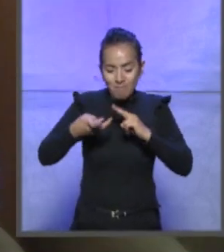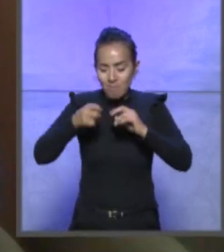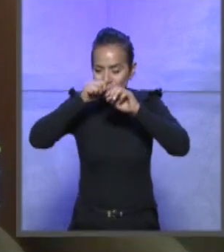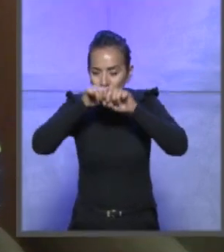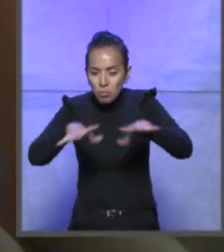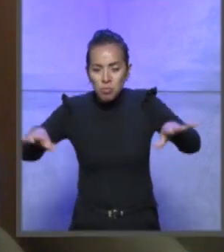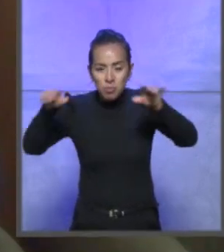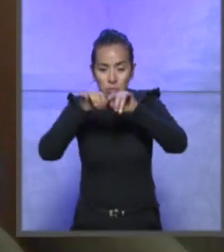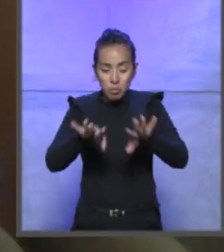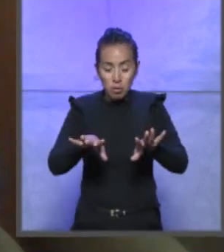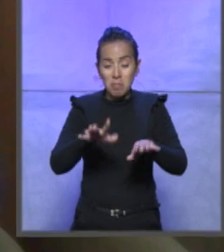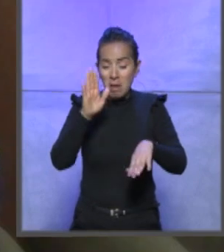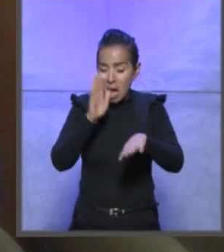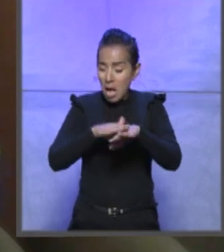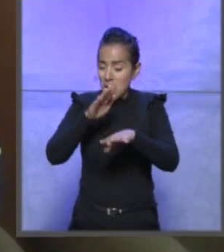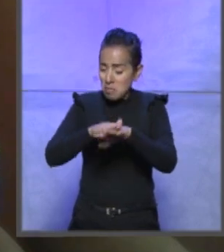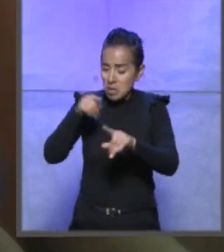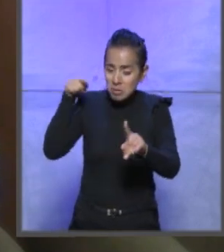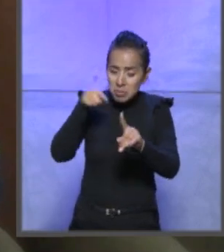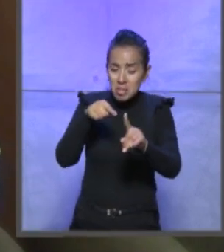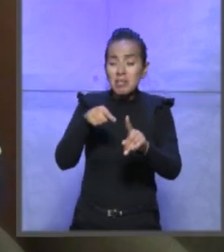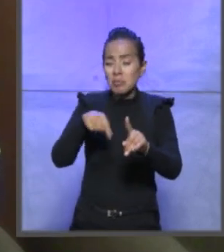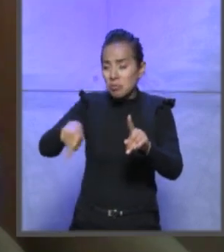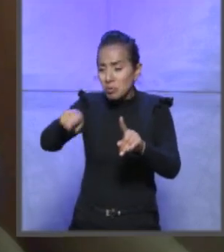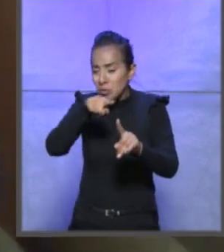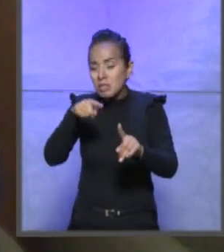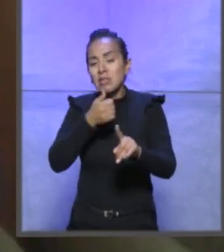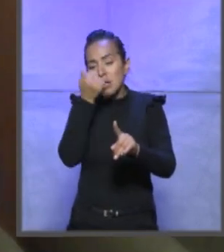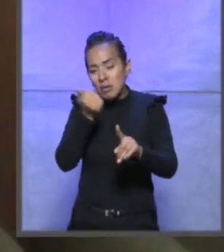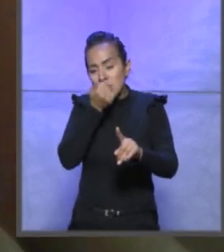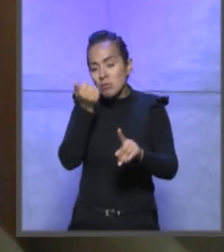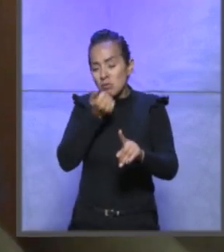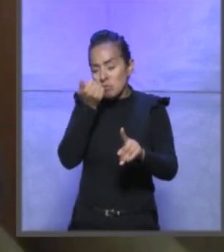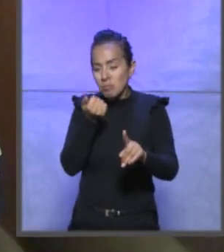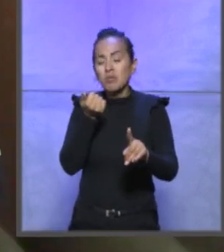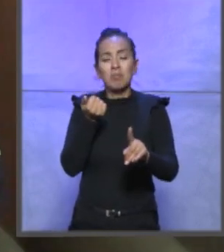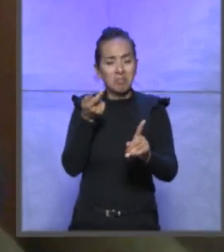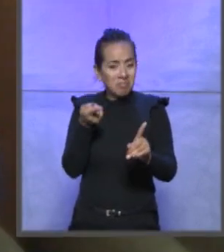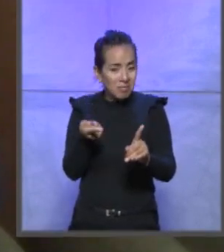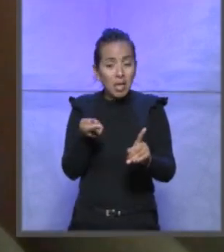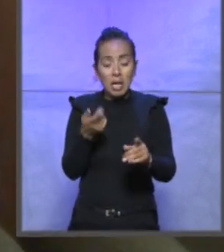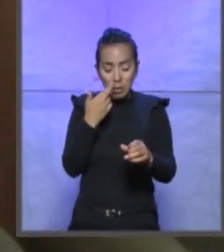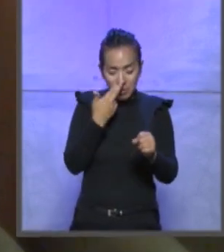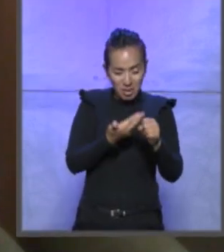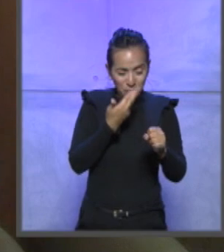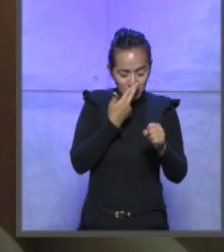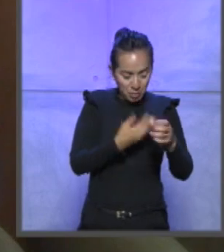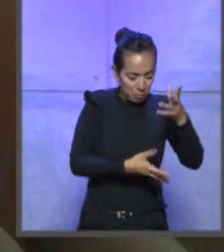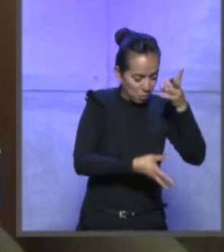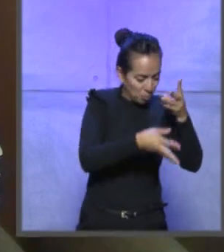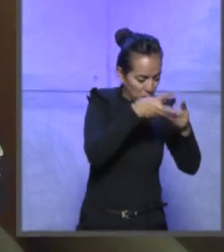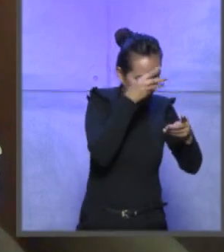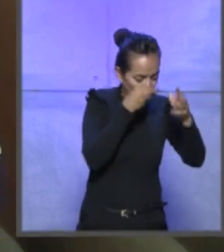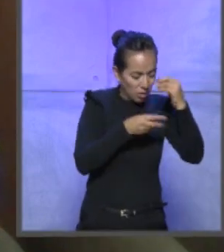si somos jóvenes estudiantes, tenemos todavía más responsabilidad de llevar todo lo que estamos